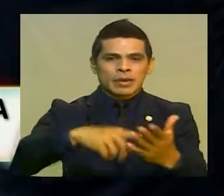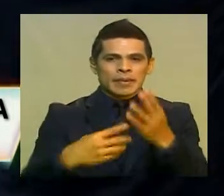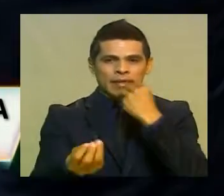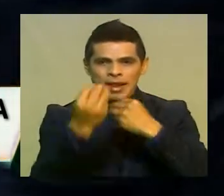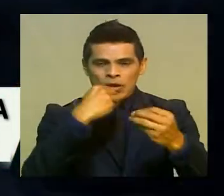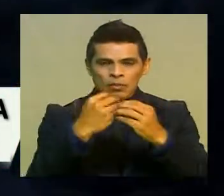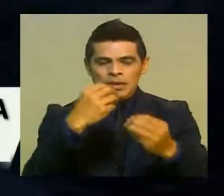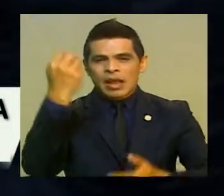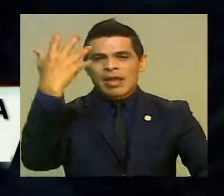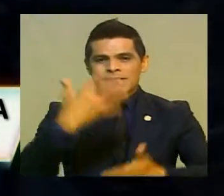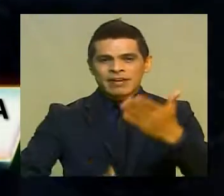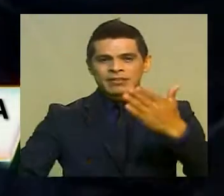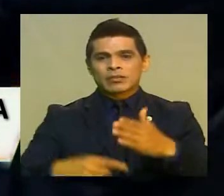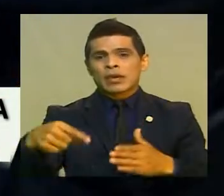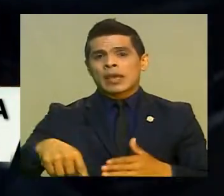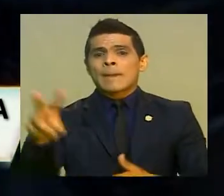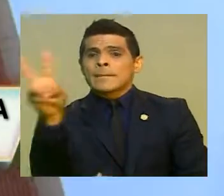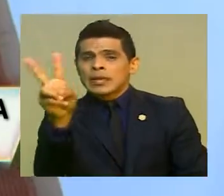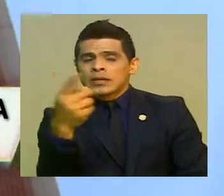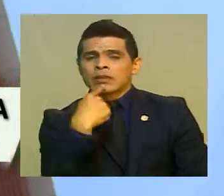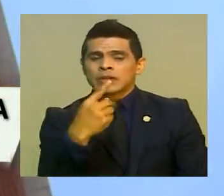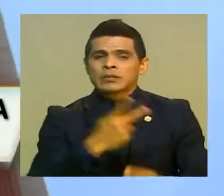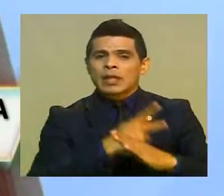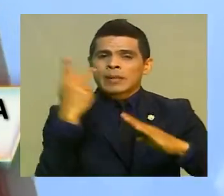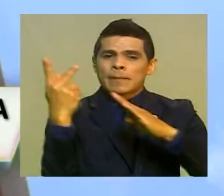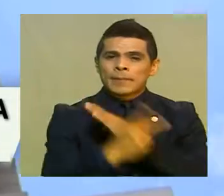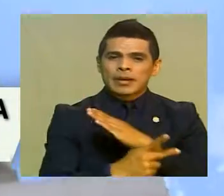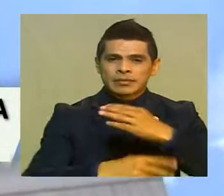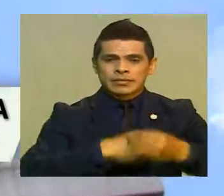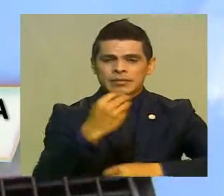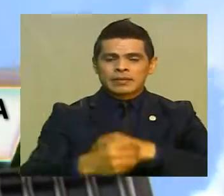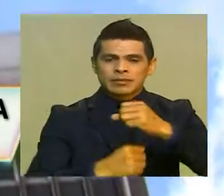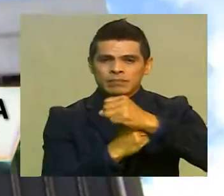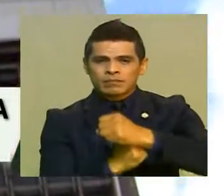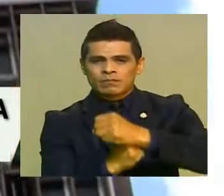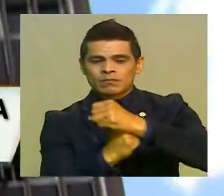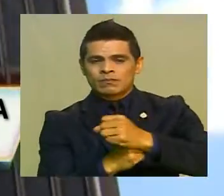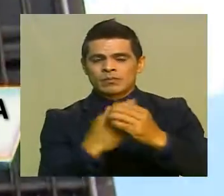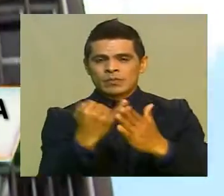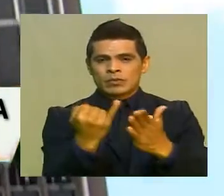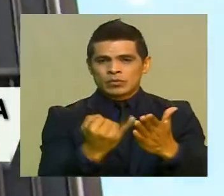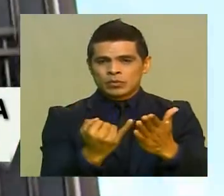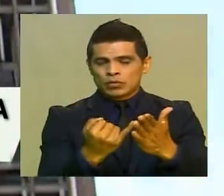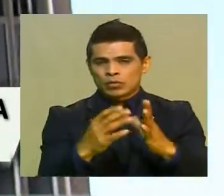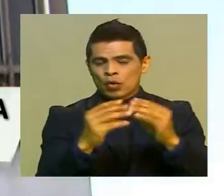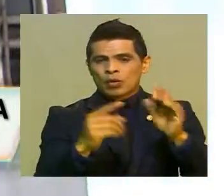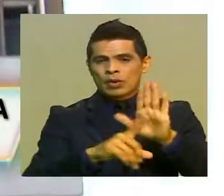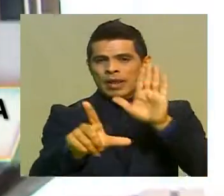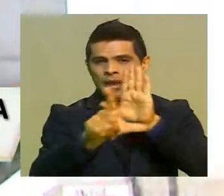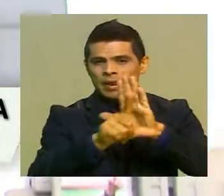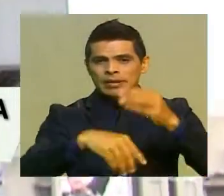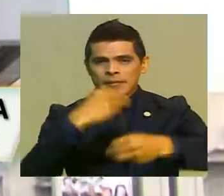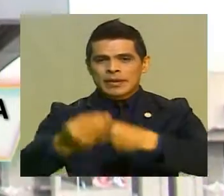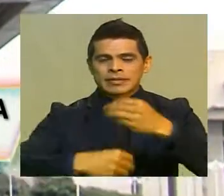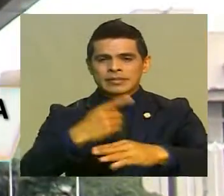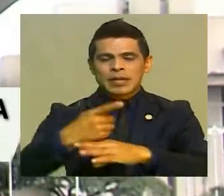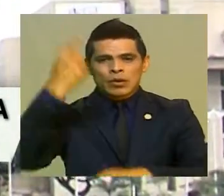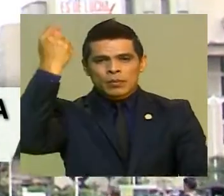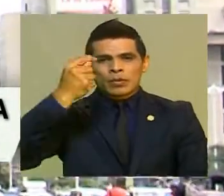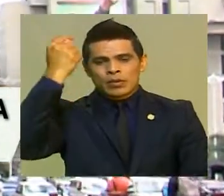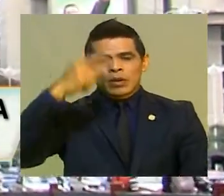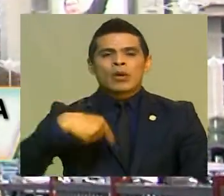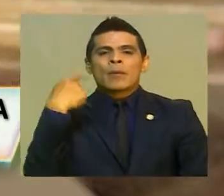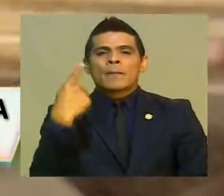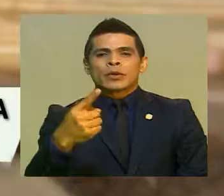inflación en venezuela el plan estará sustentado en un instrumento legal que será elaborado por los parlamentarios en los